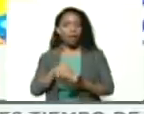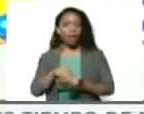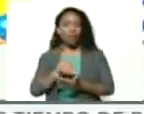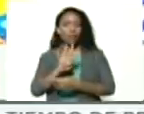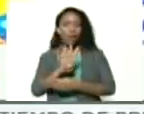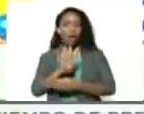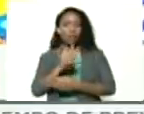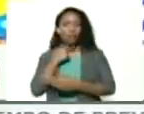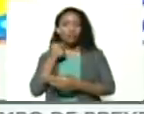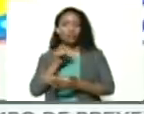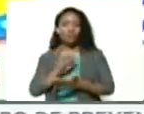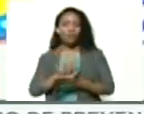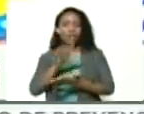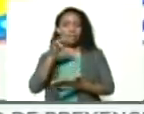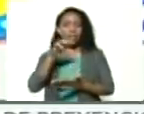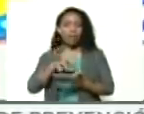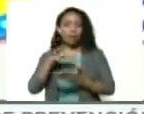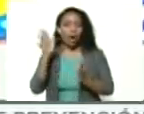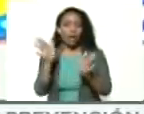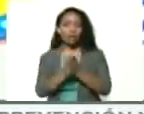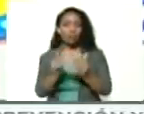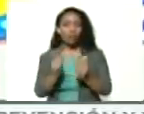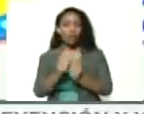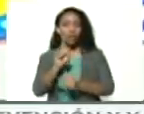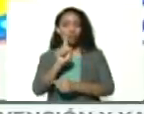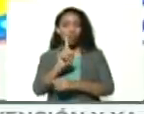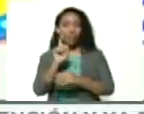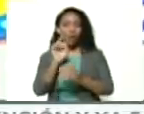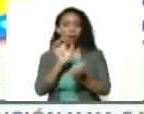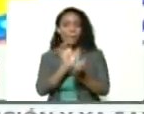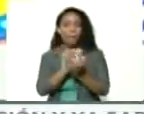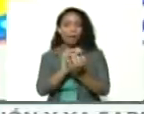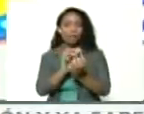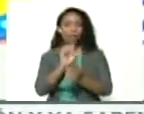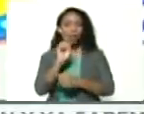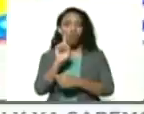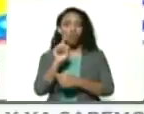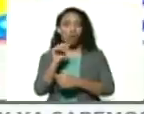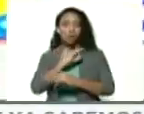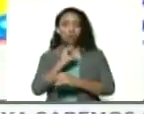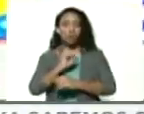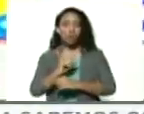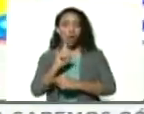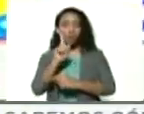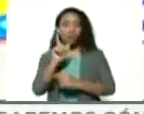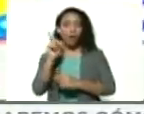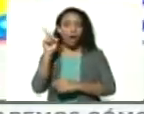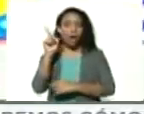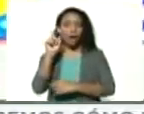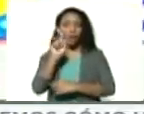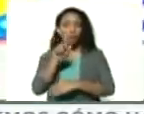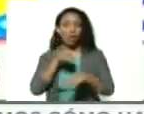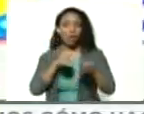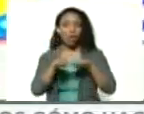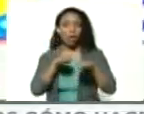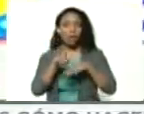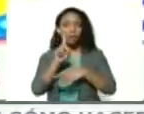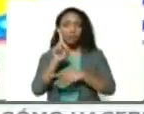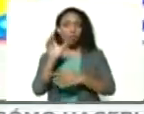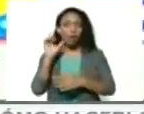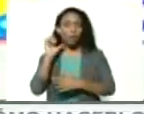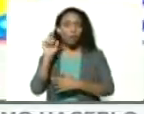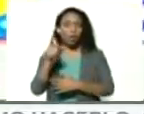4 fallecidos en el estado Anzoátegui, 1 en Nueva Esparta, 1 en Zulia, 1 en Lara, 1 en Cojedes y 1 en